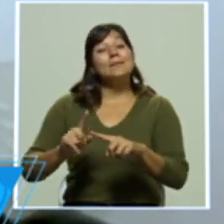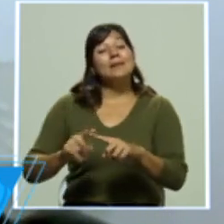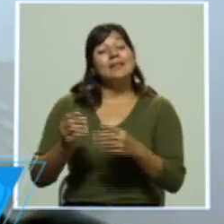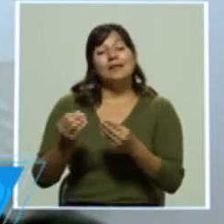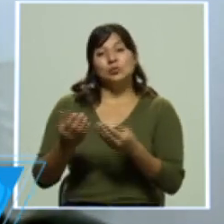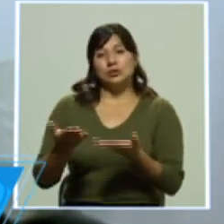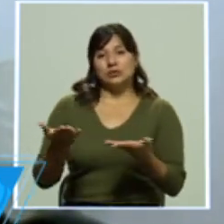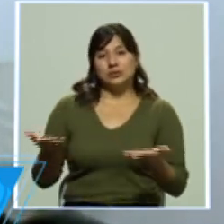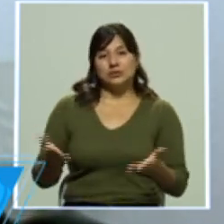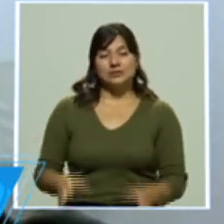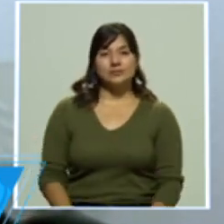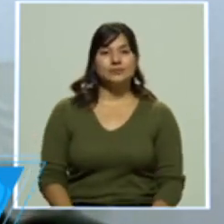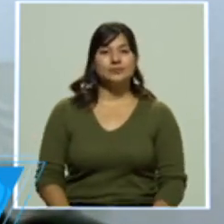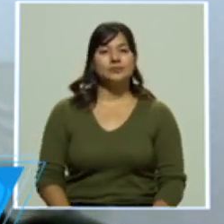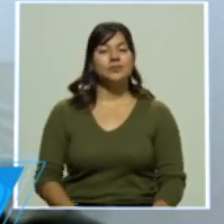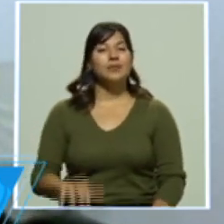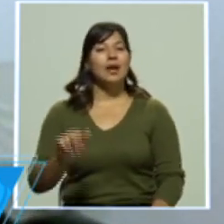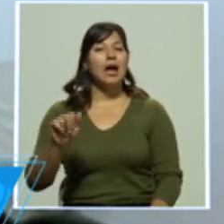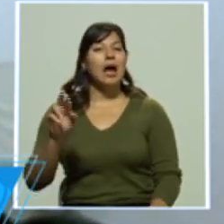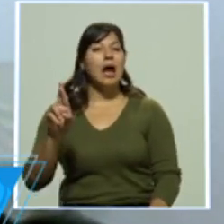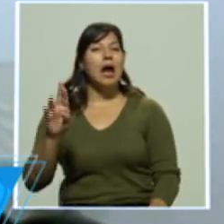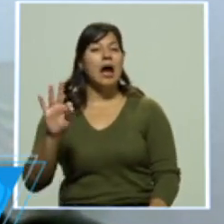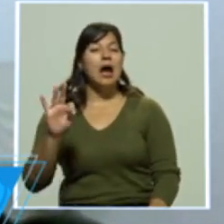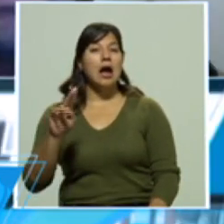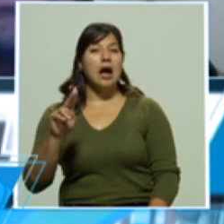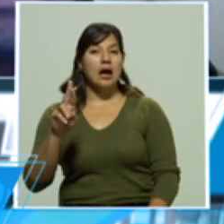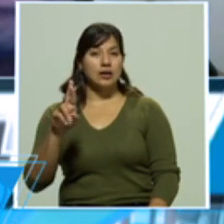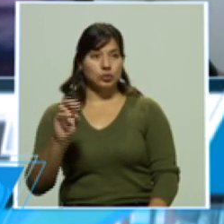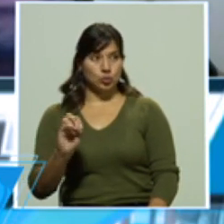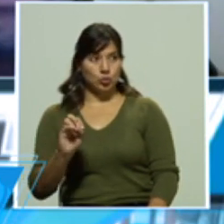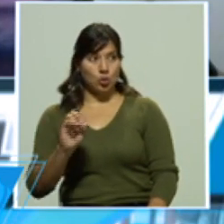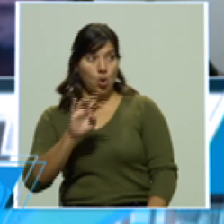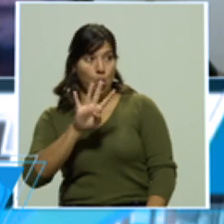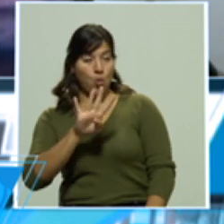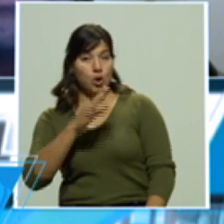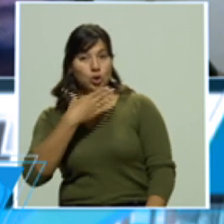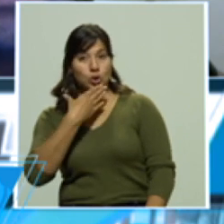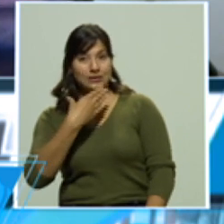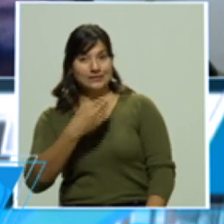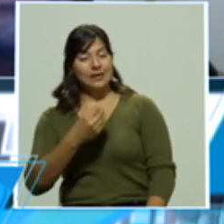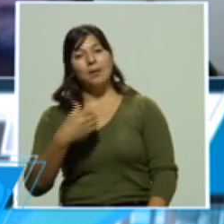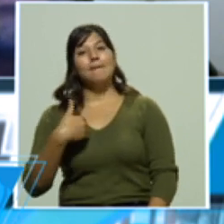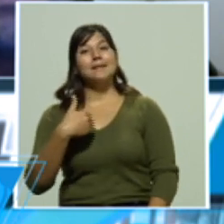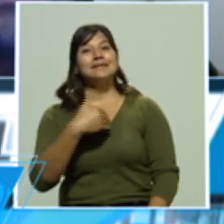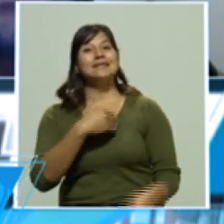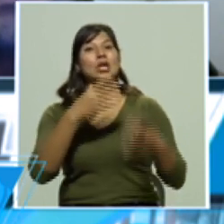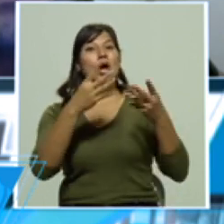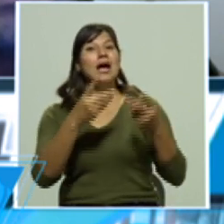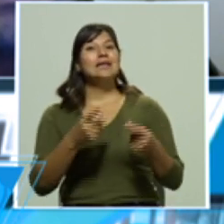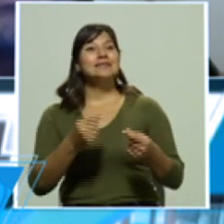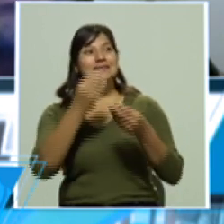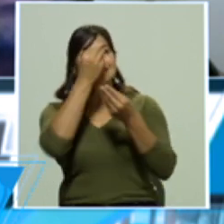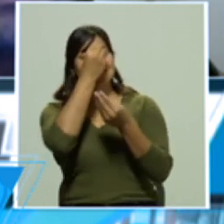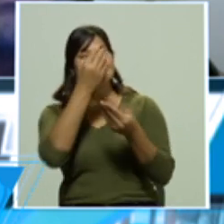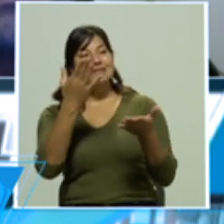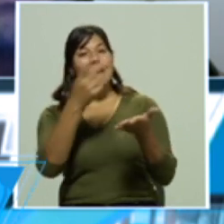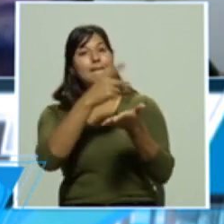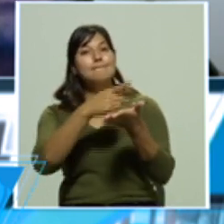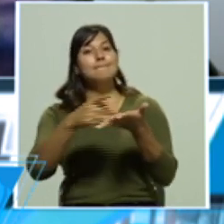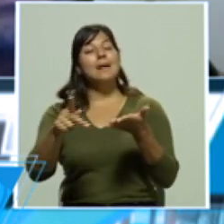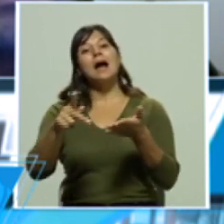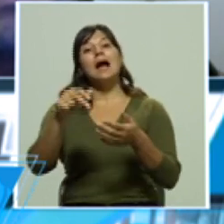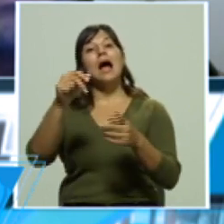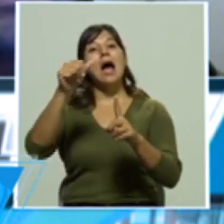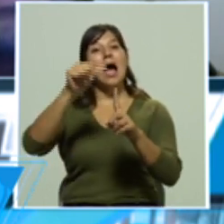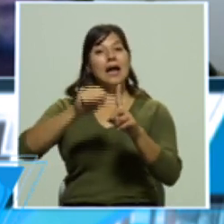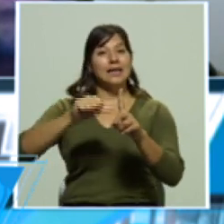factores. Don Arturo, el 4 de diciembre Hacienda anunció que pagará aguinaldos